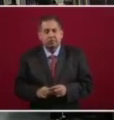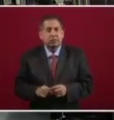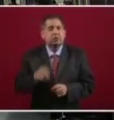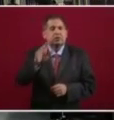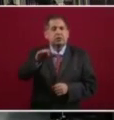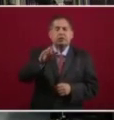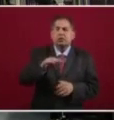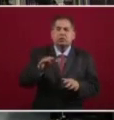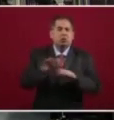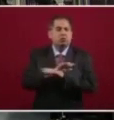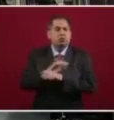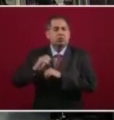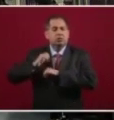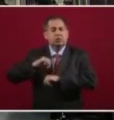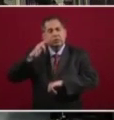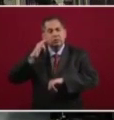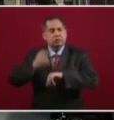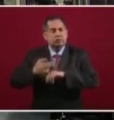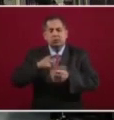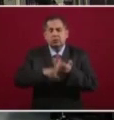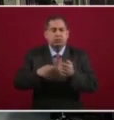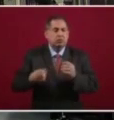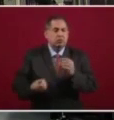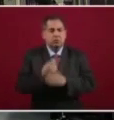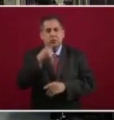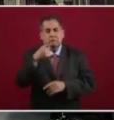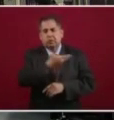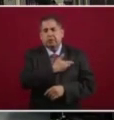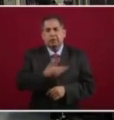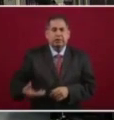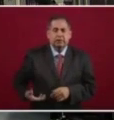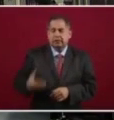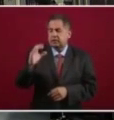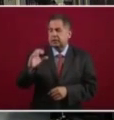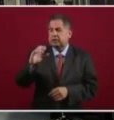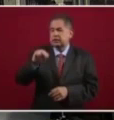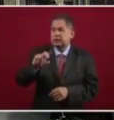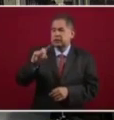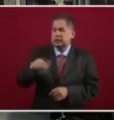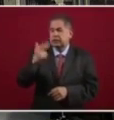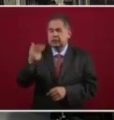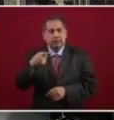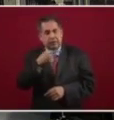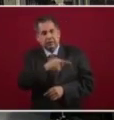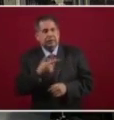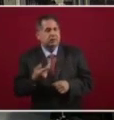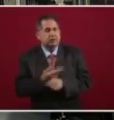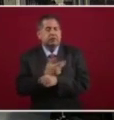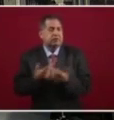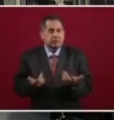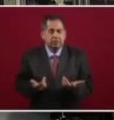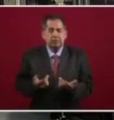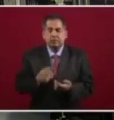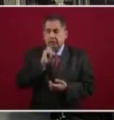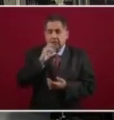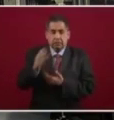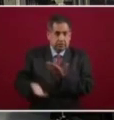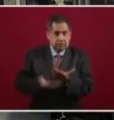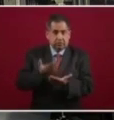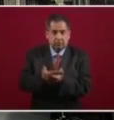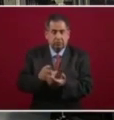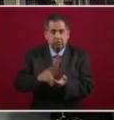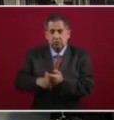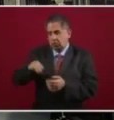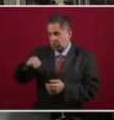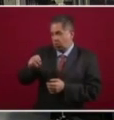de titularidad del nuevo presidente de la Comisión Nacional de Derechos Humanos y la propuesta de